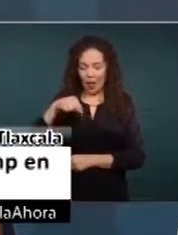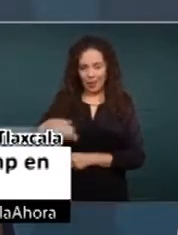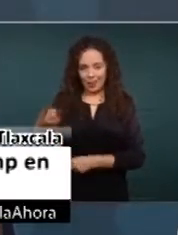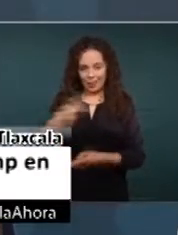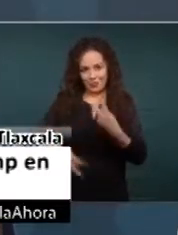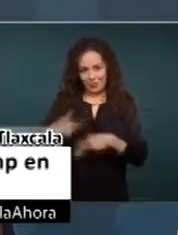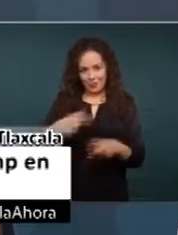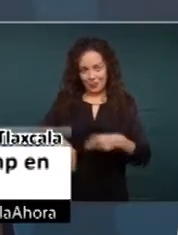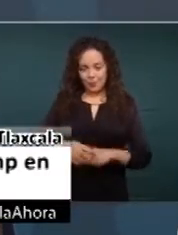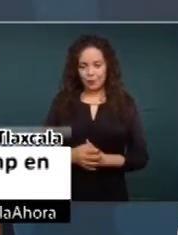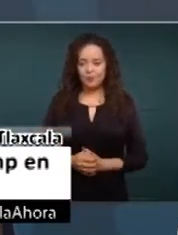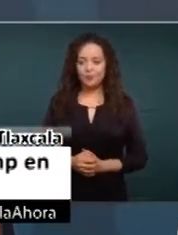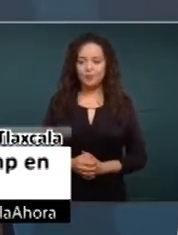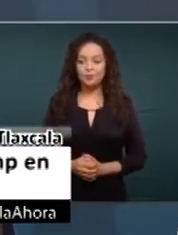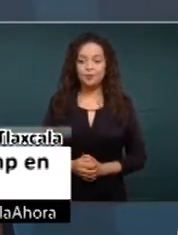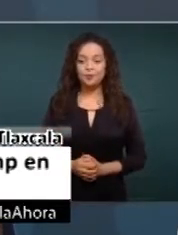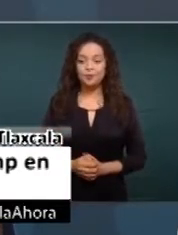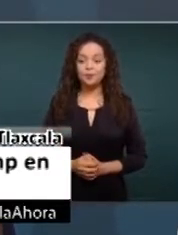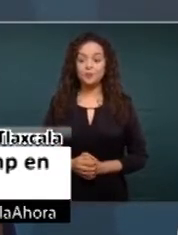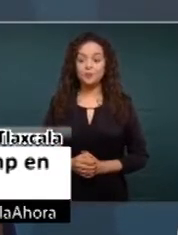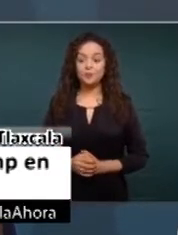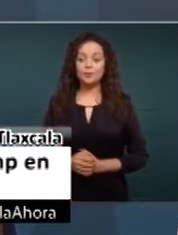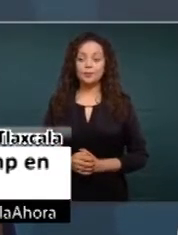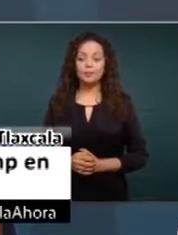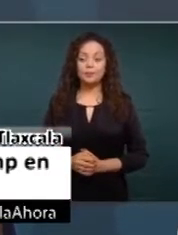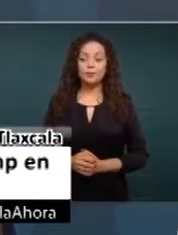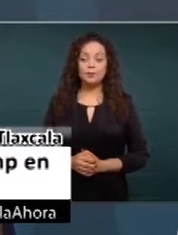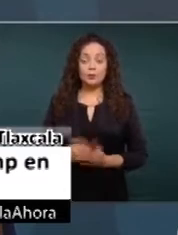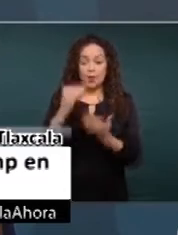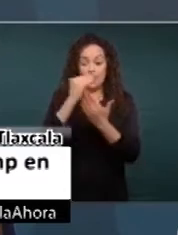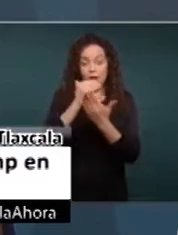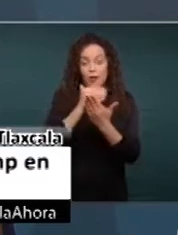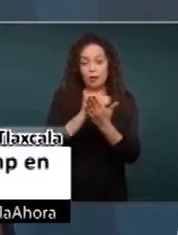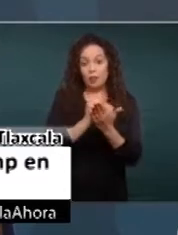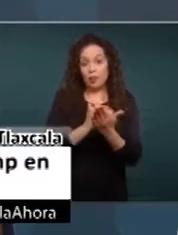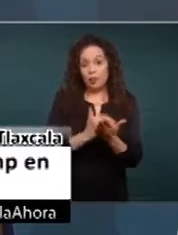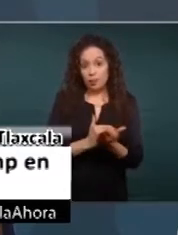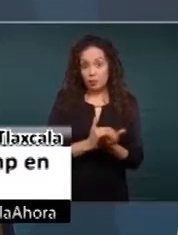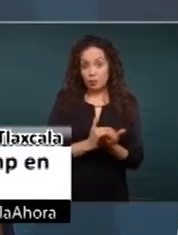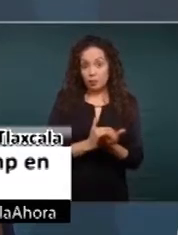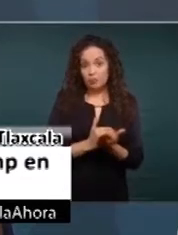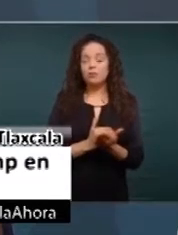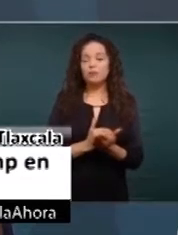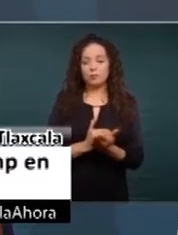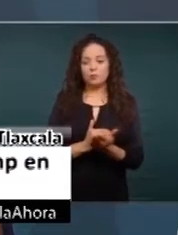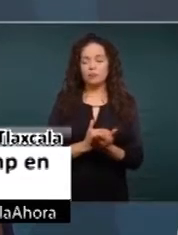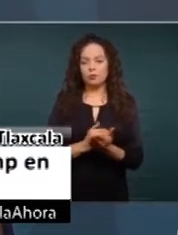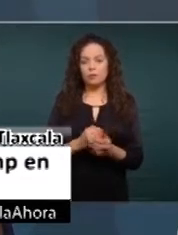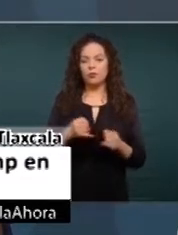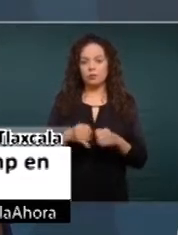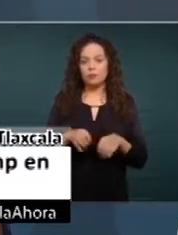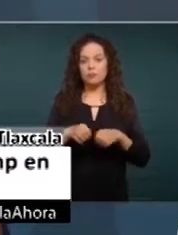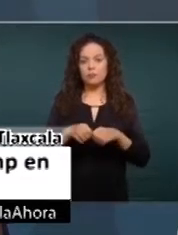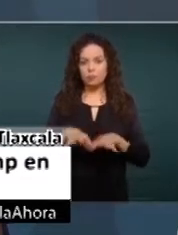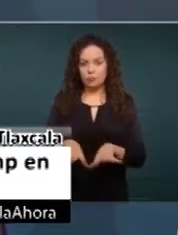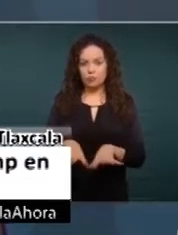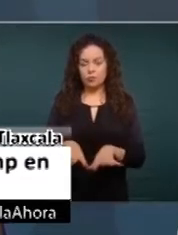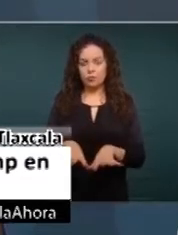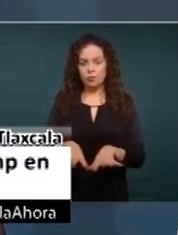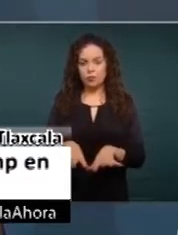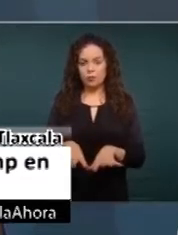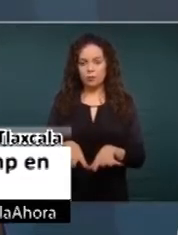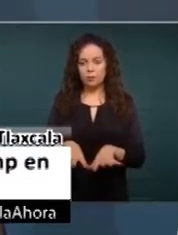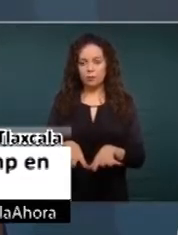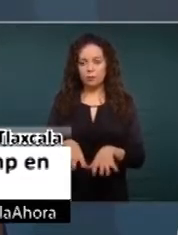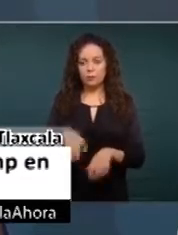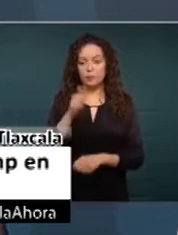Unidos de América para entrevistarse con el presidente de ese país, Donald Trump, con motivo de la entrada en vigor del Tratado de Libre Comercio con nuestro vecino y Canadá.